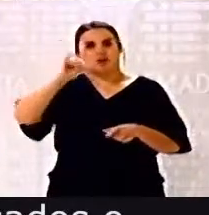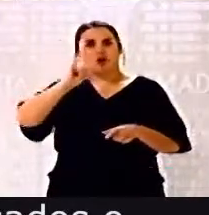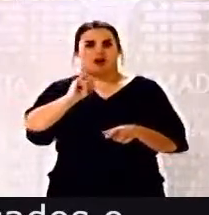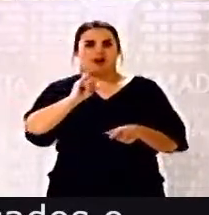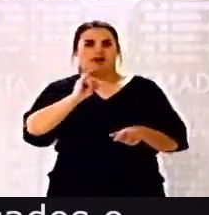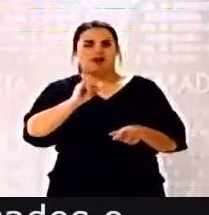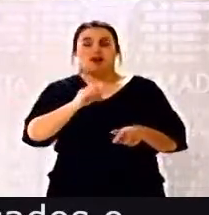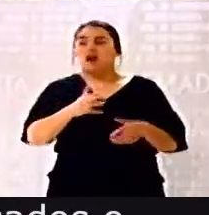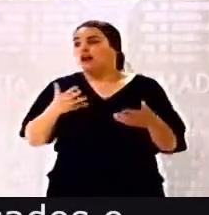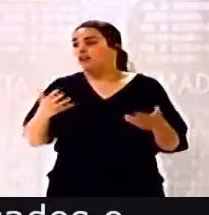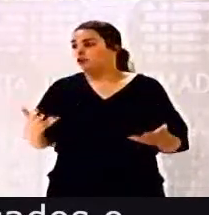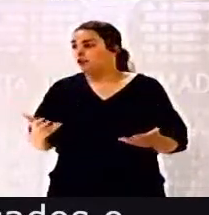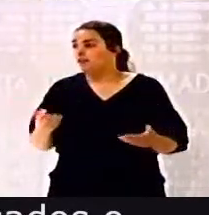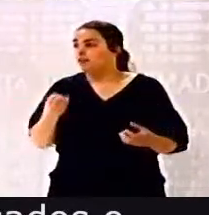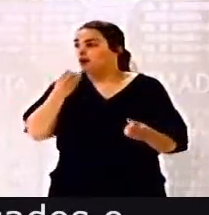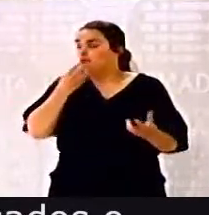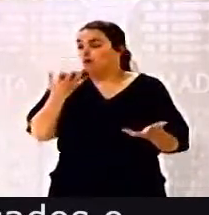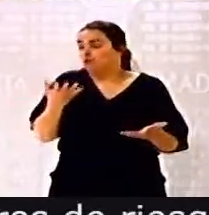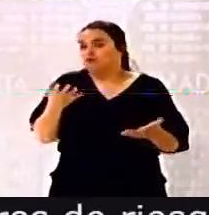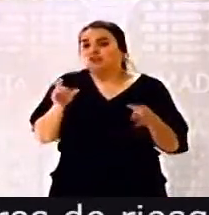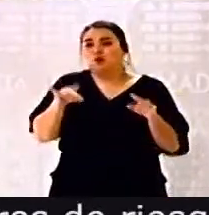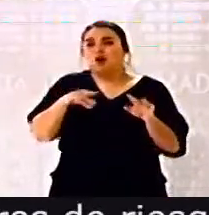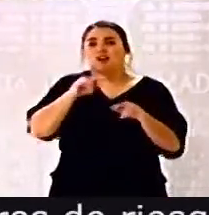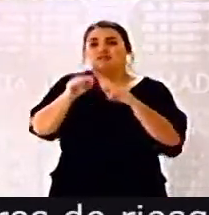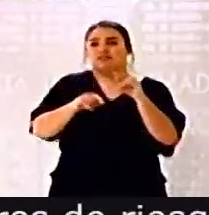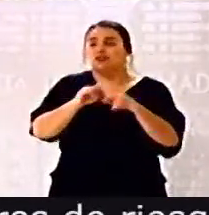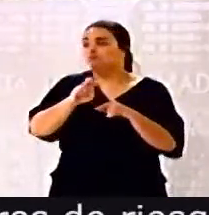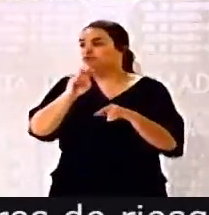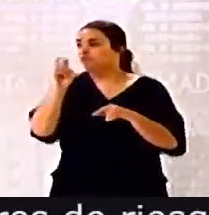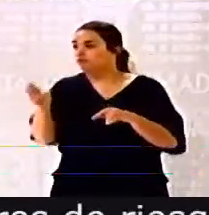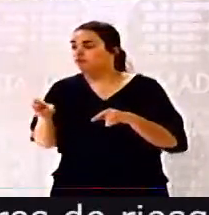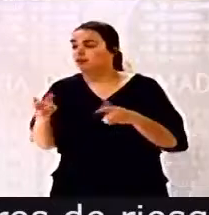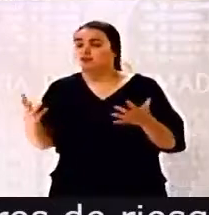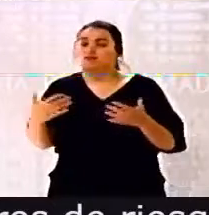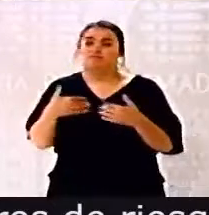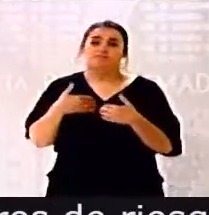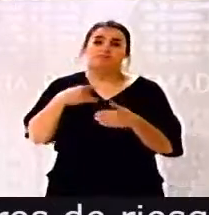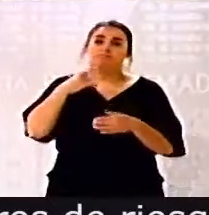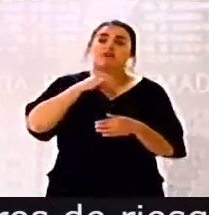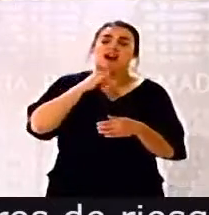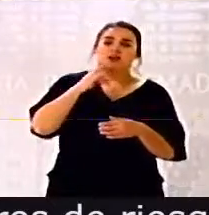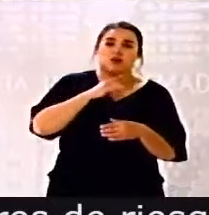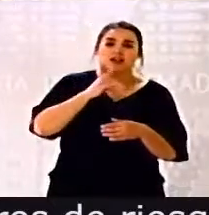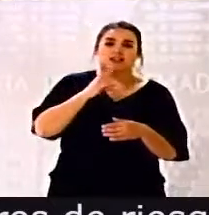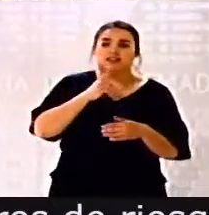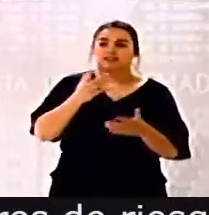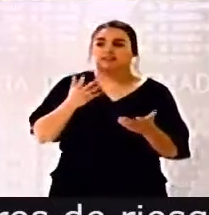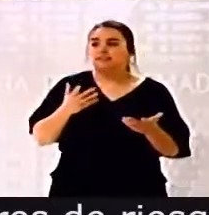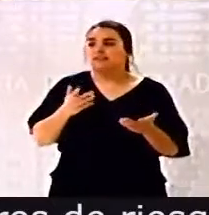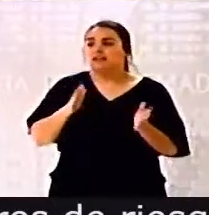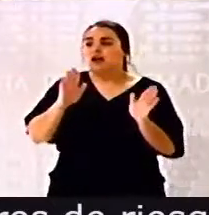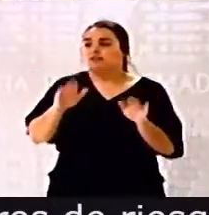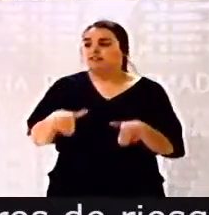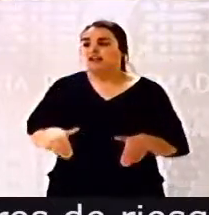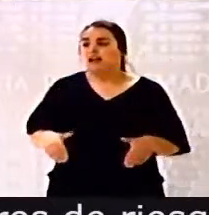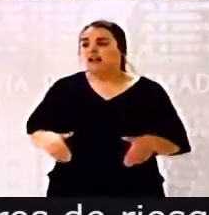pues como con otras infecciones, lamentablemente hemos tenido que